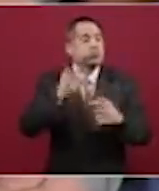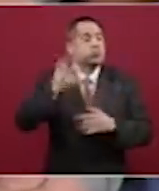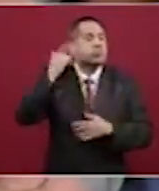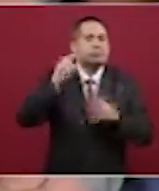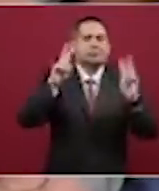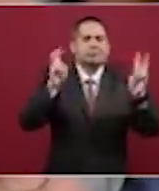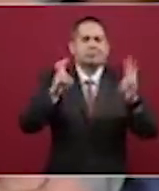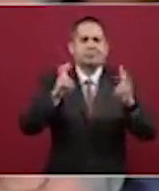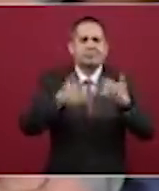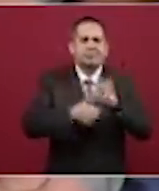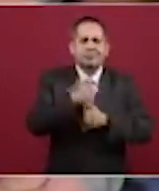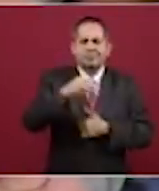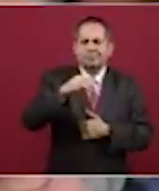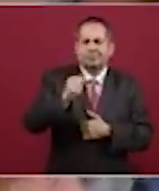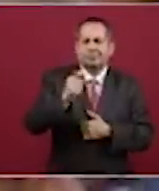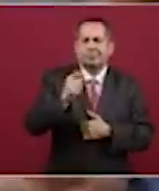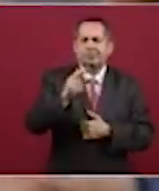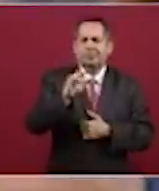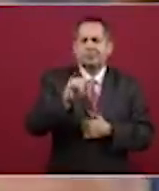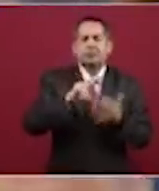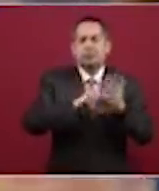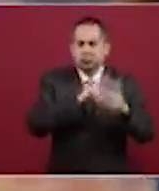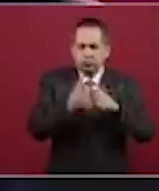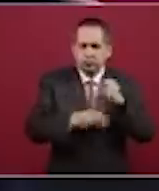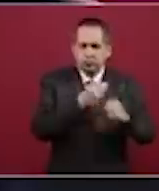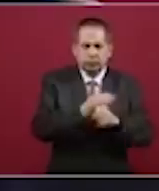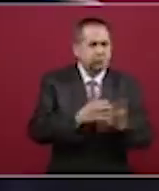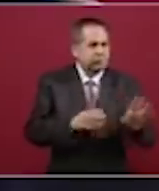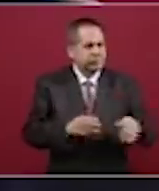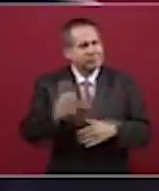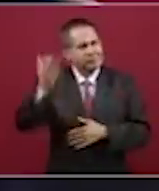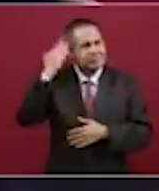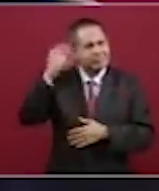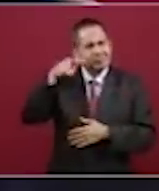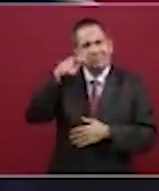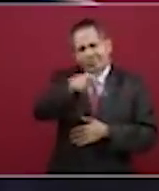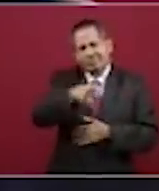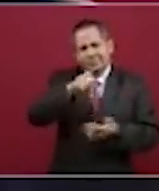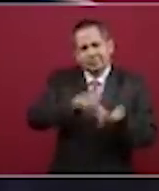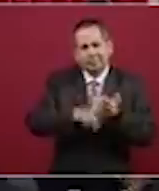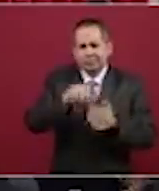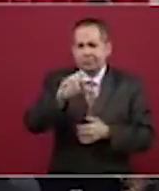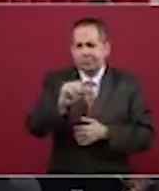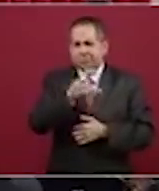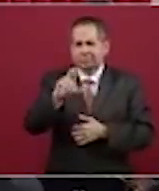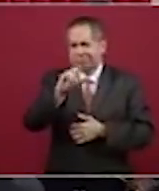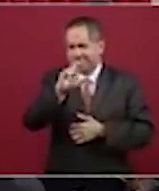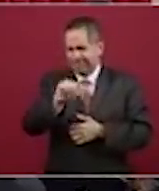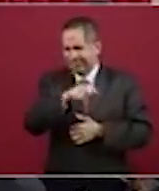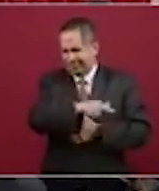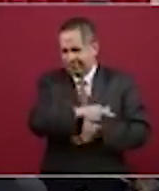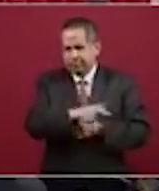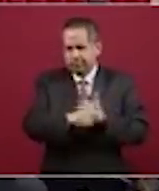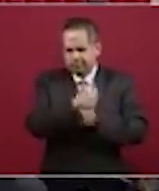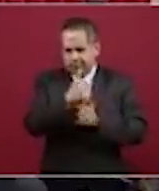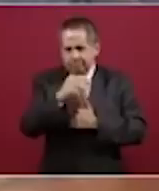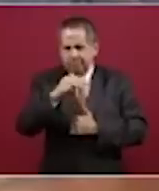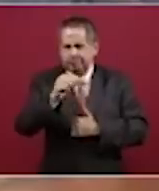perdido. Hubo señalamientos en el pasado que la carrera magisterial se había utilizado como mecanismo